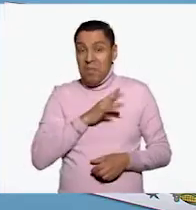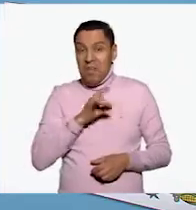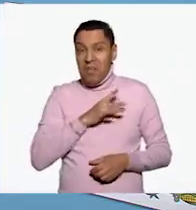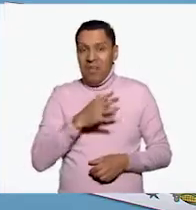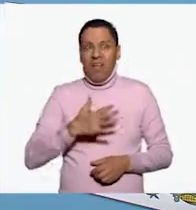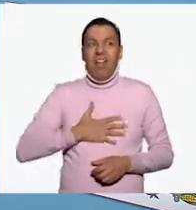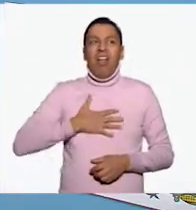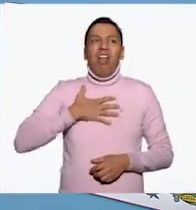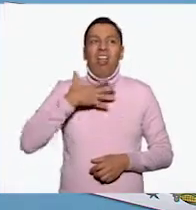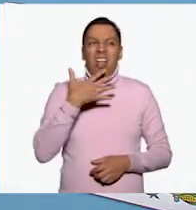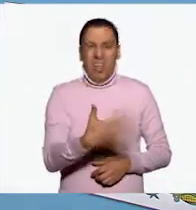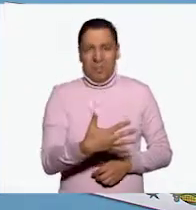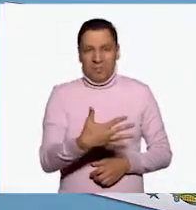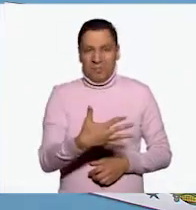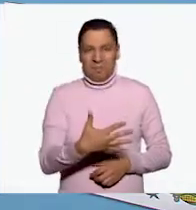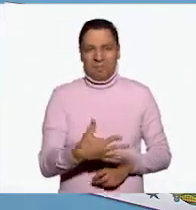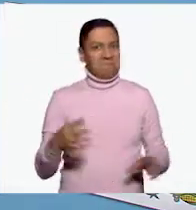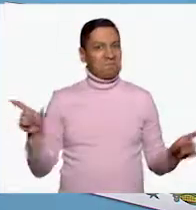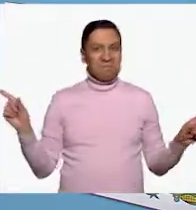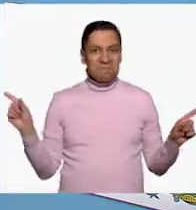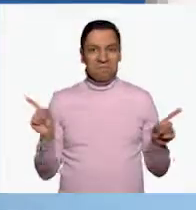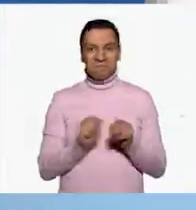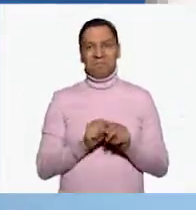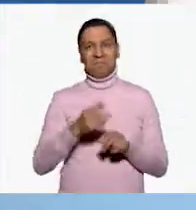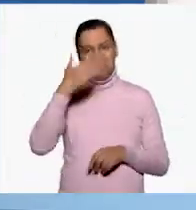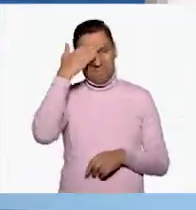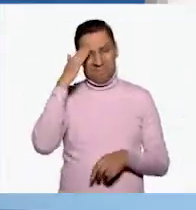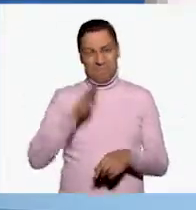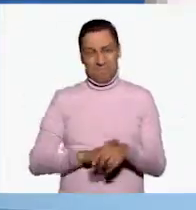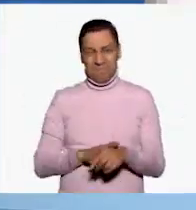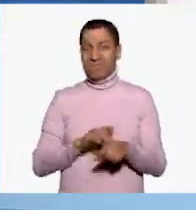el... ¡Asco! ¡Asco, exactamente! No te